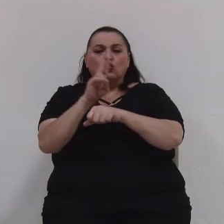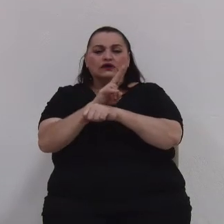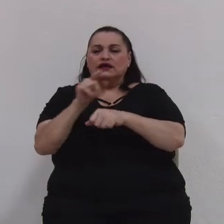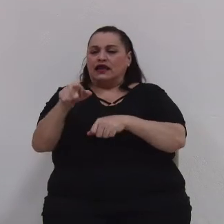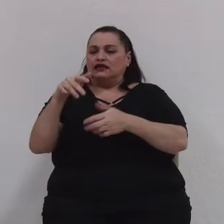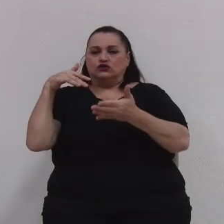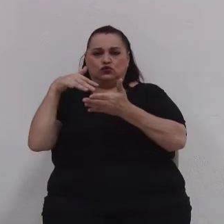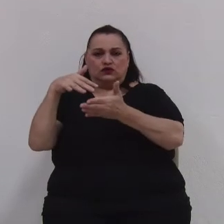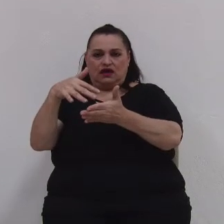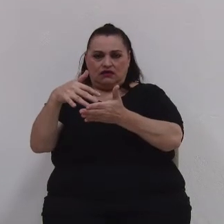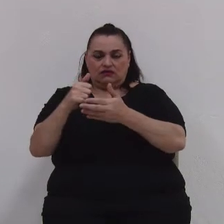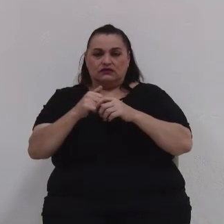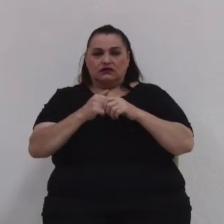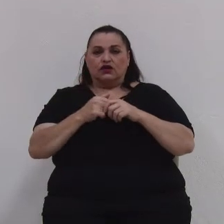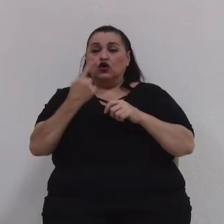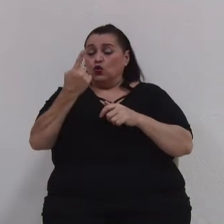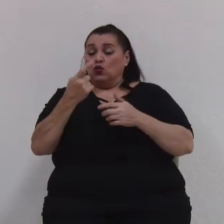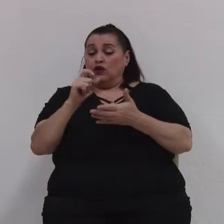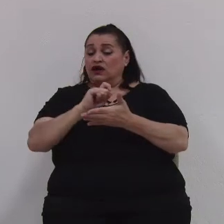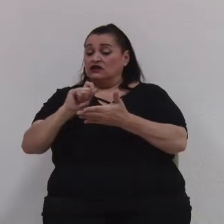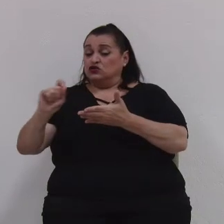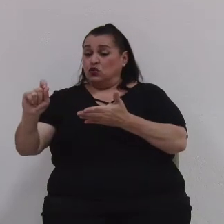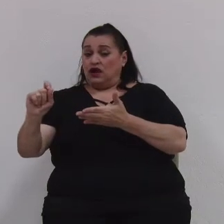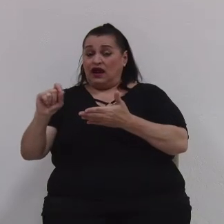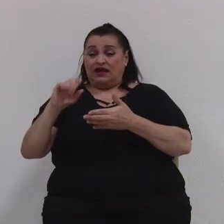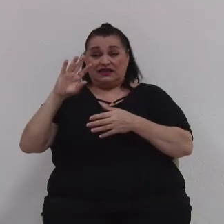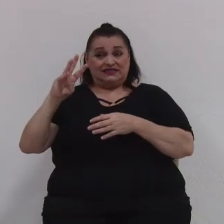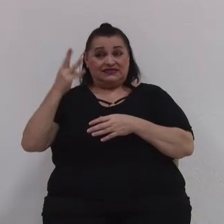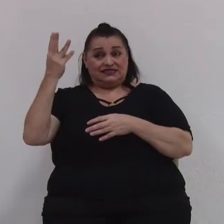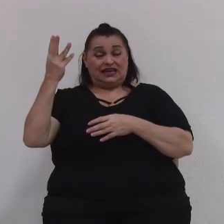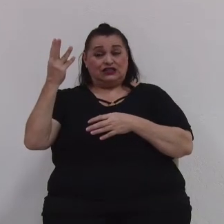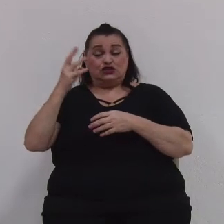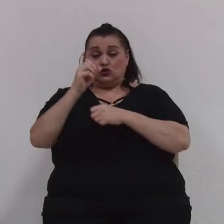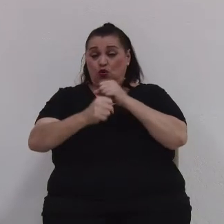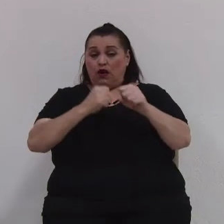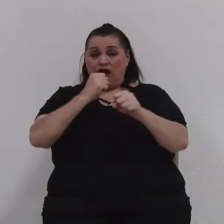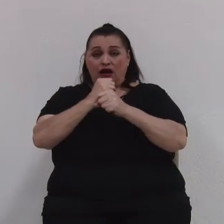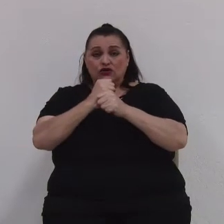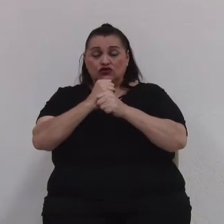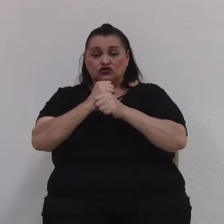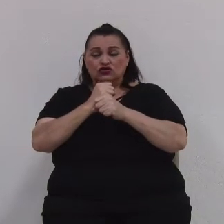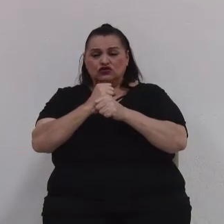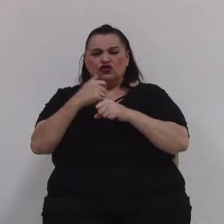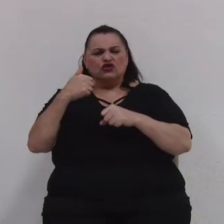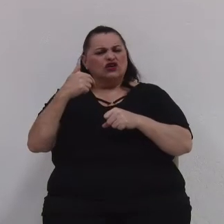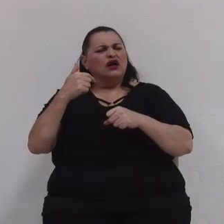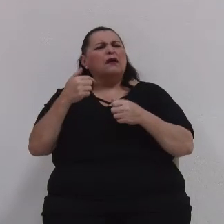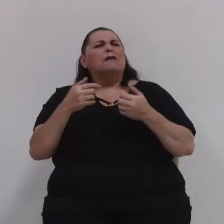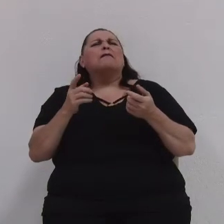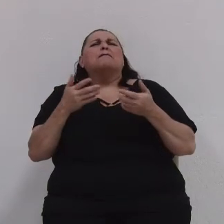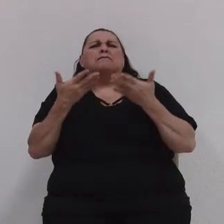estudiante. Un escolar de 6º año no encuentra para qué está en la